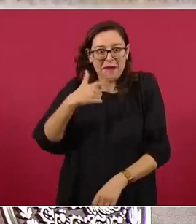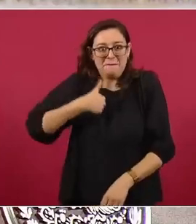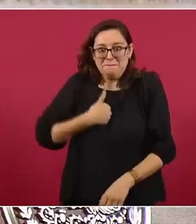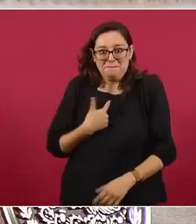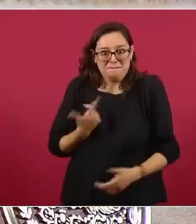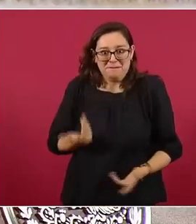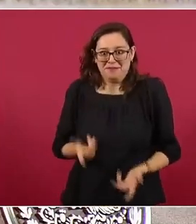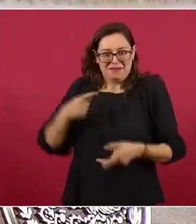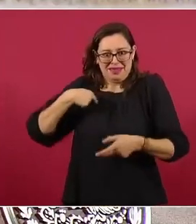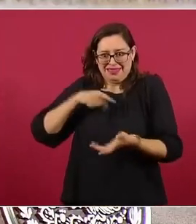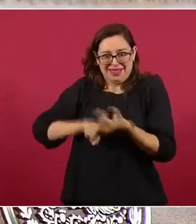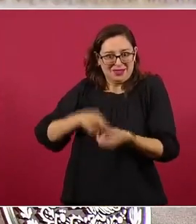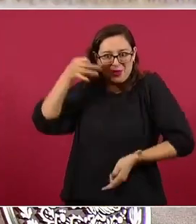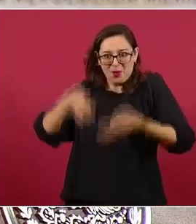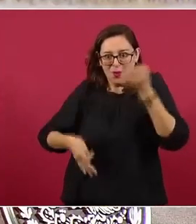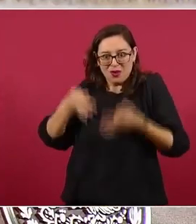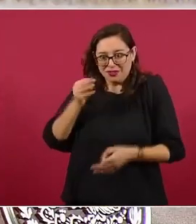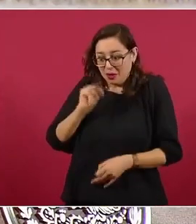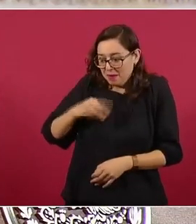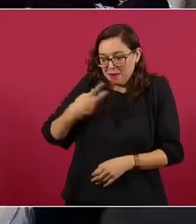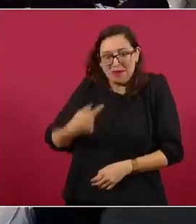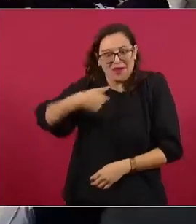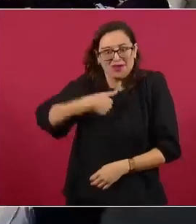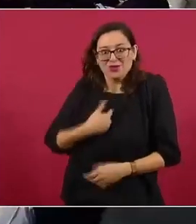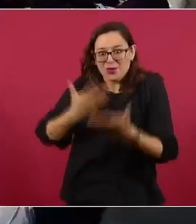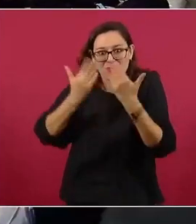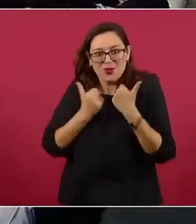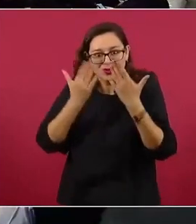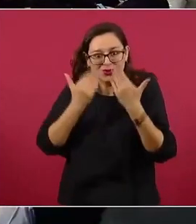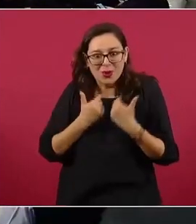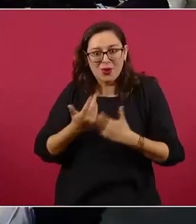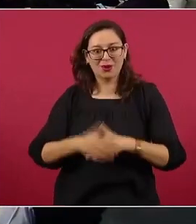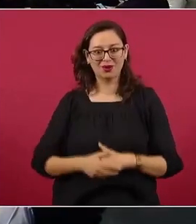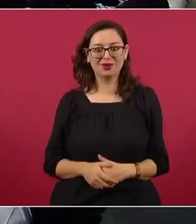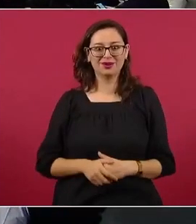funcionario judicial o ministerial. El licenciado Peña Nieto tiene conocimiento de esta